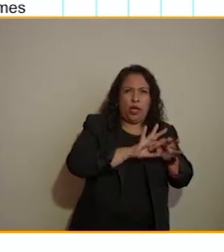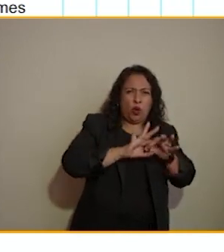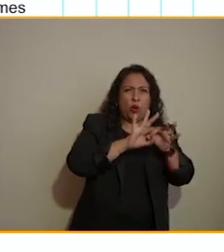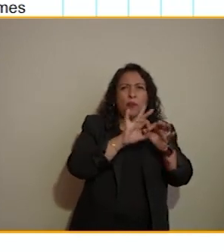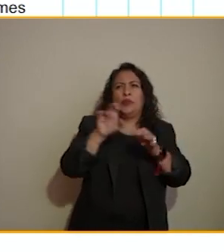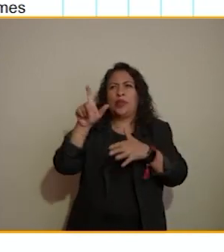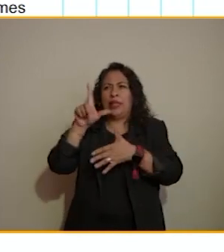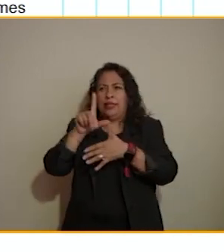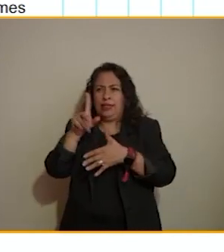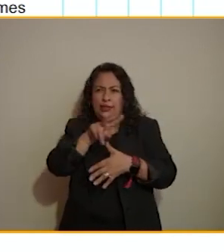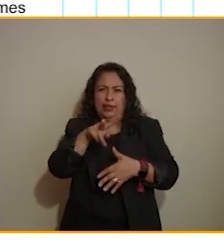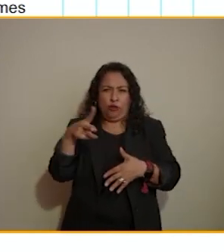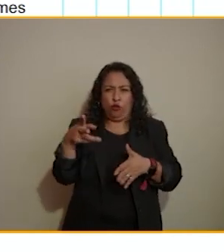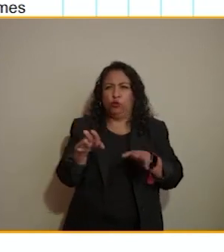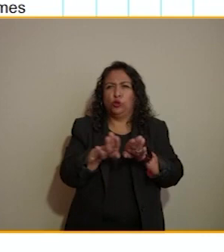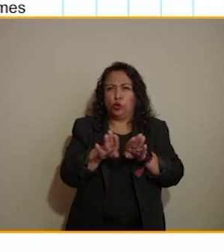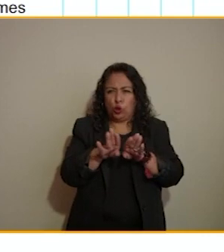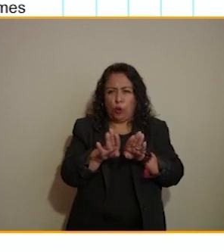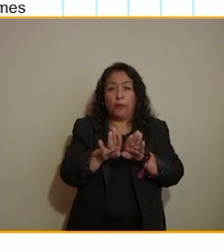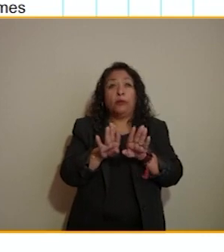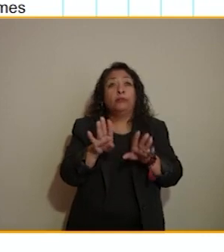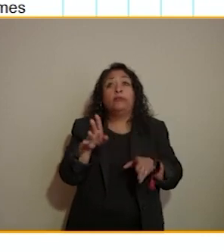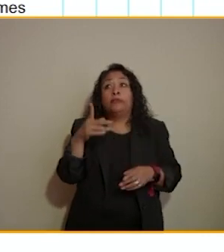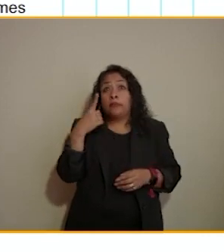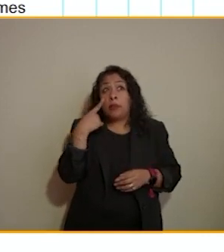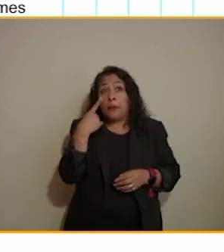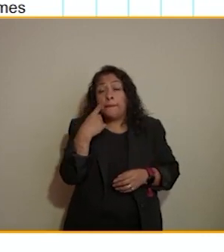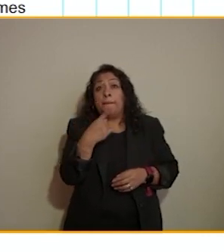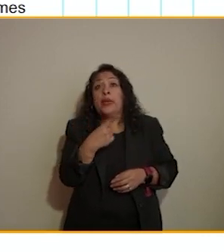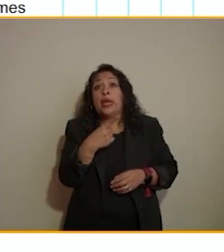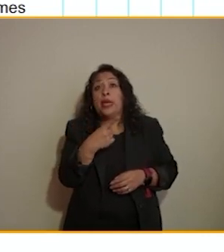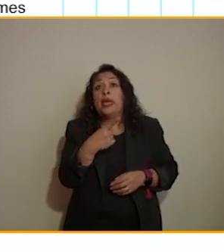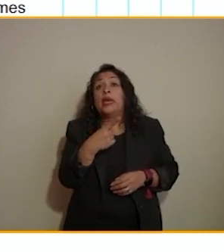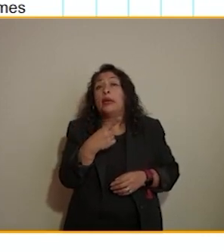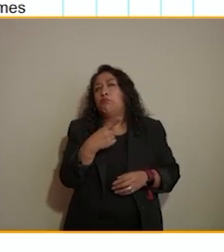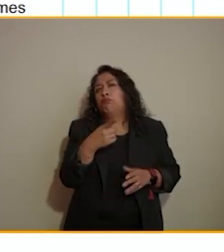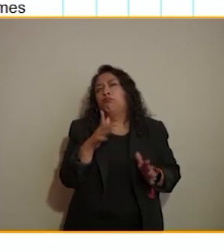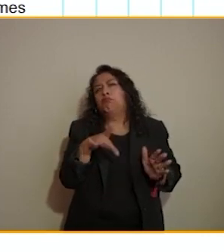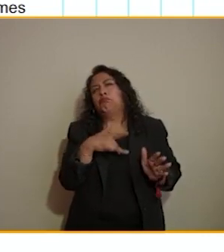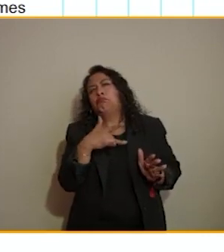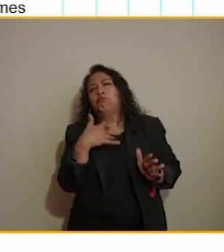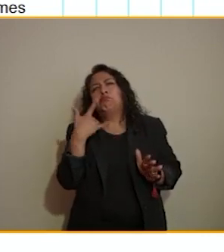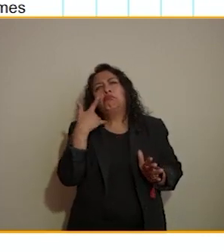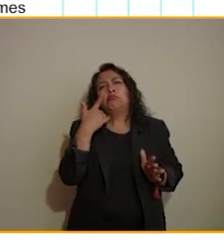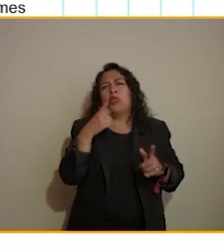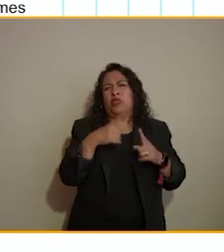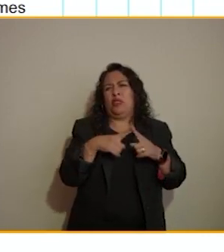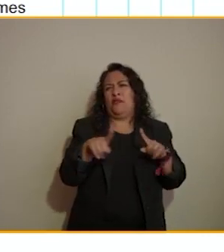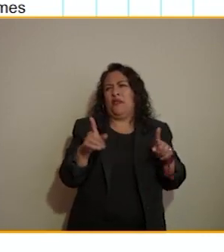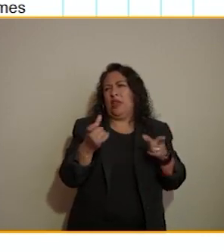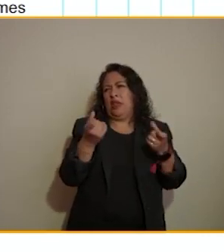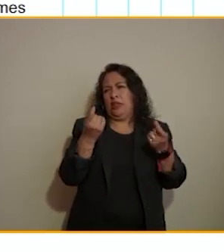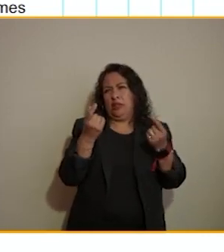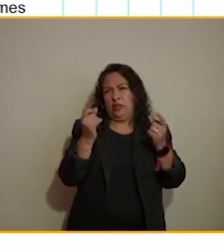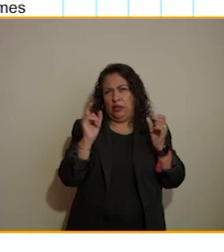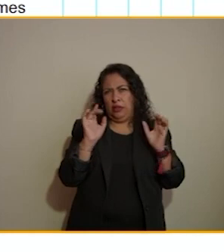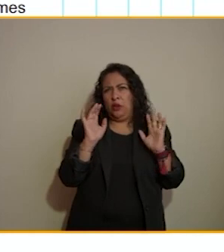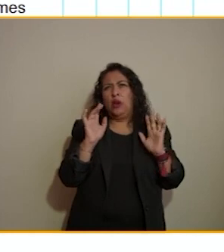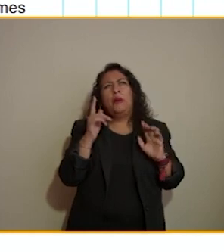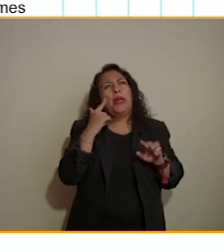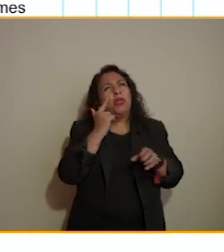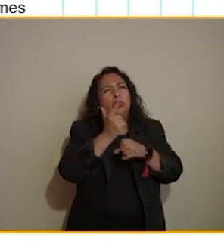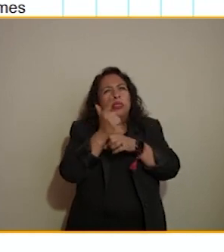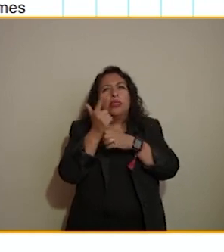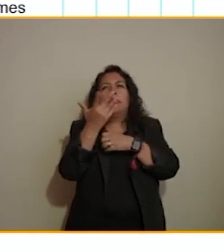como en América Latina. Aquí ustedes van a ver al ojo algunas diferencias claves. Ahora sí que encuentran las